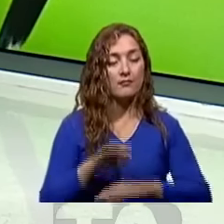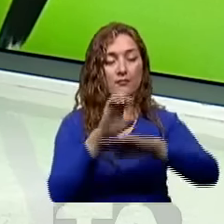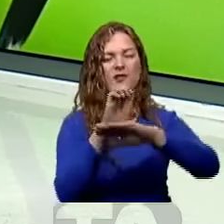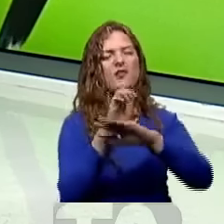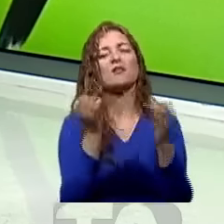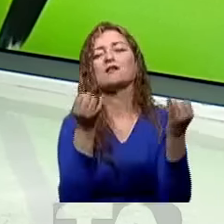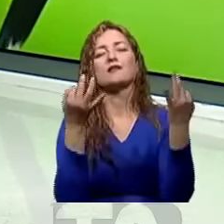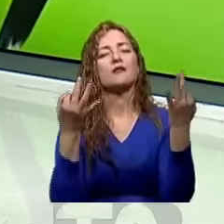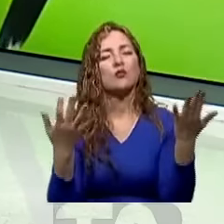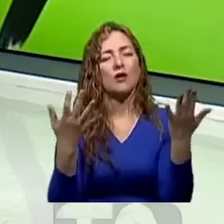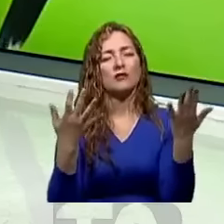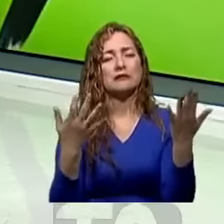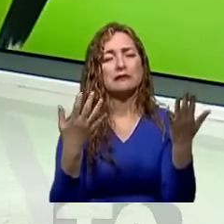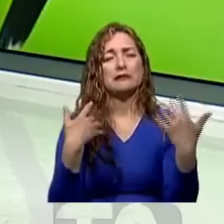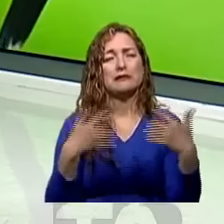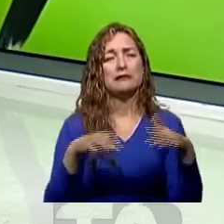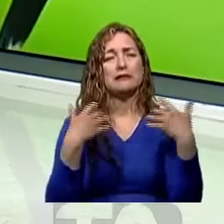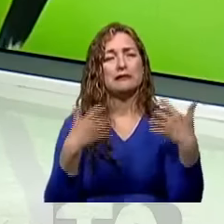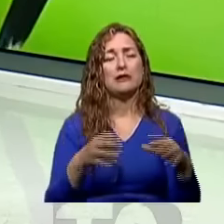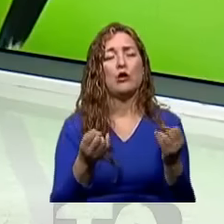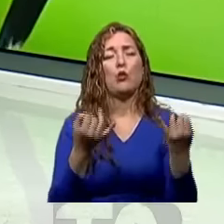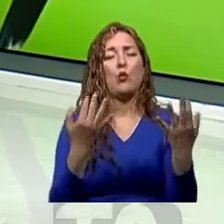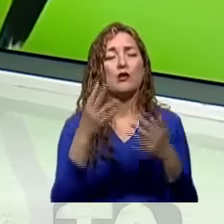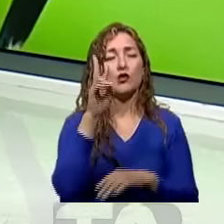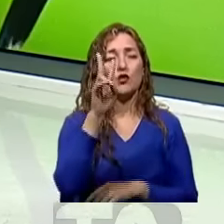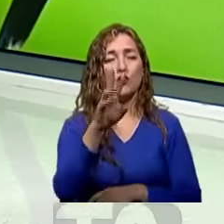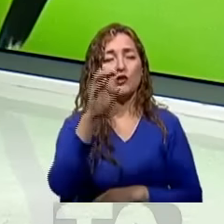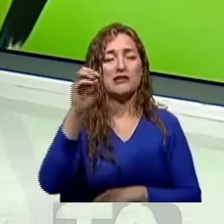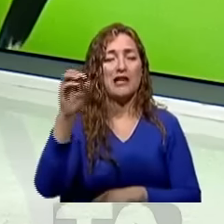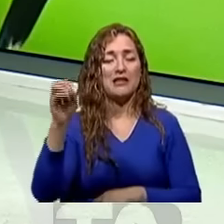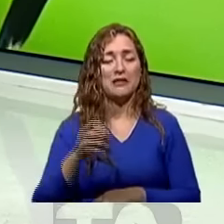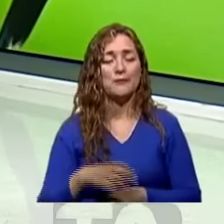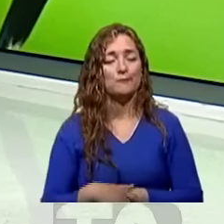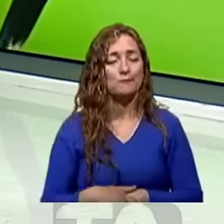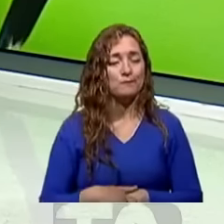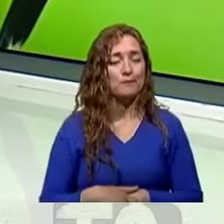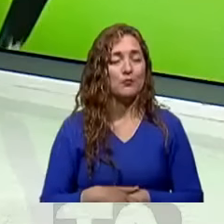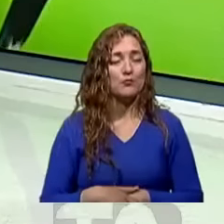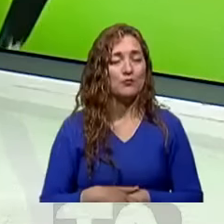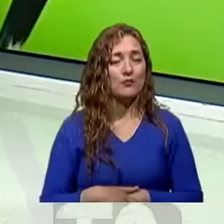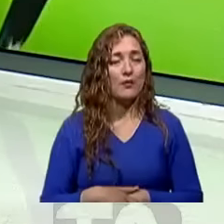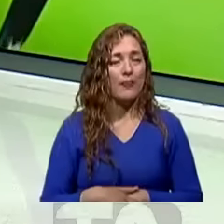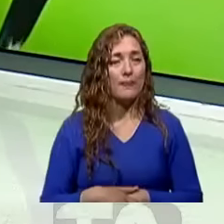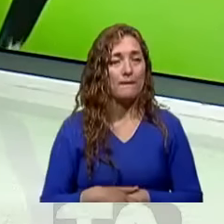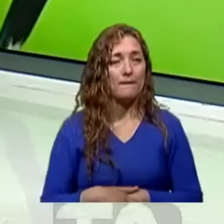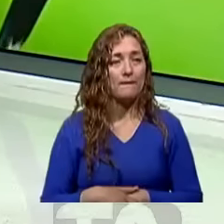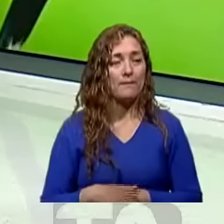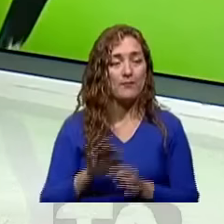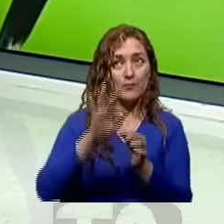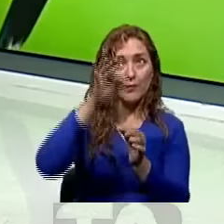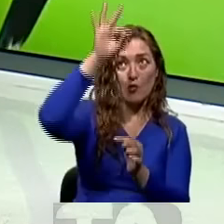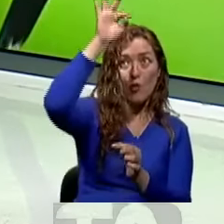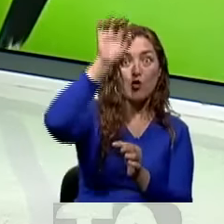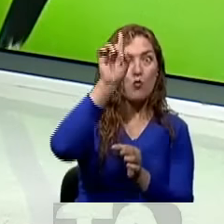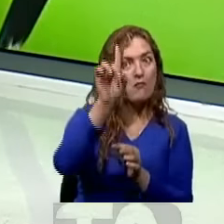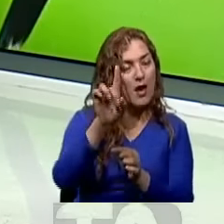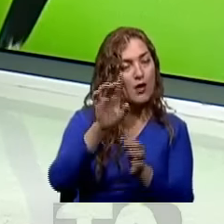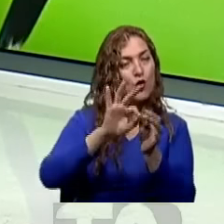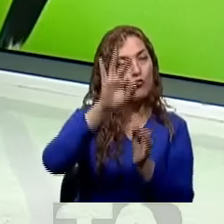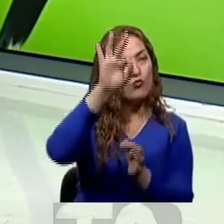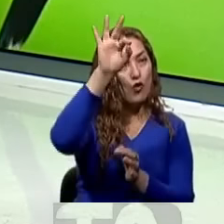las cifras son preocupantes porque apenas hay 200 parejas. puede llegar a medir hasta 1 metro de alto